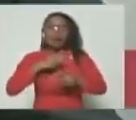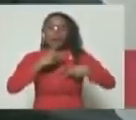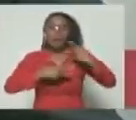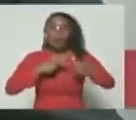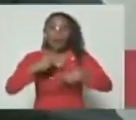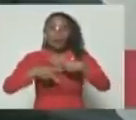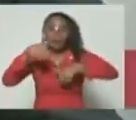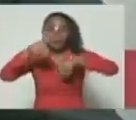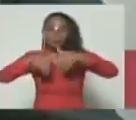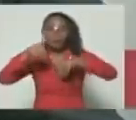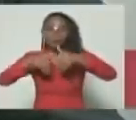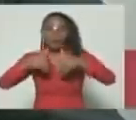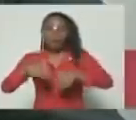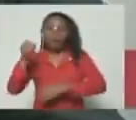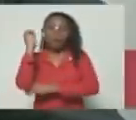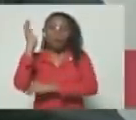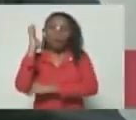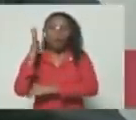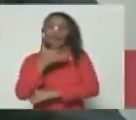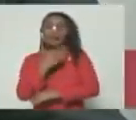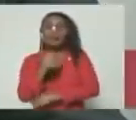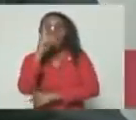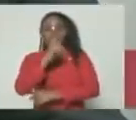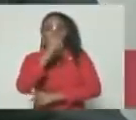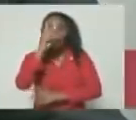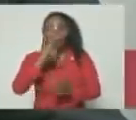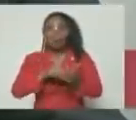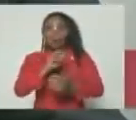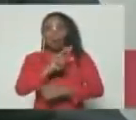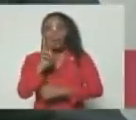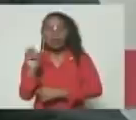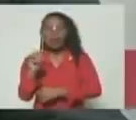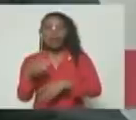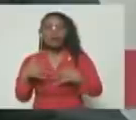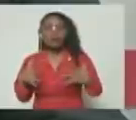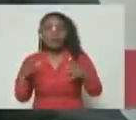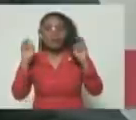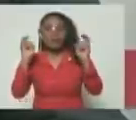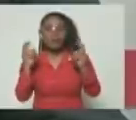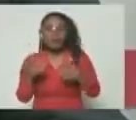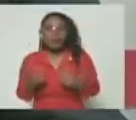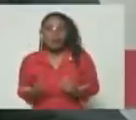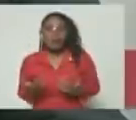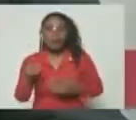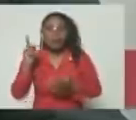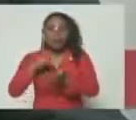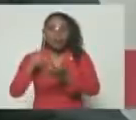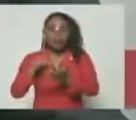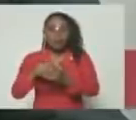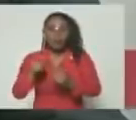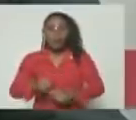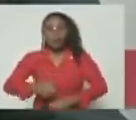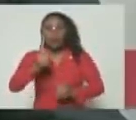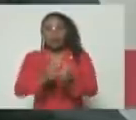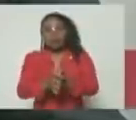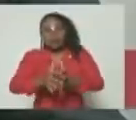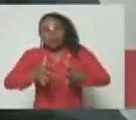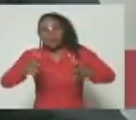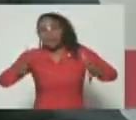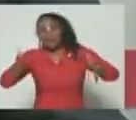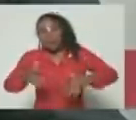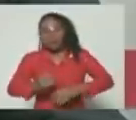electoral parlamentario de diciembre del año 2020 con garantías y con la participación más amplia